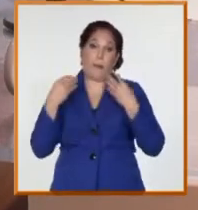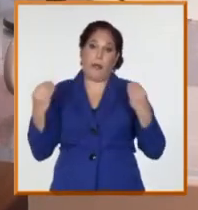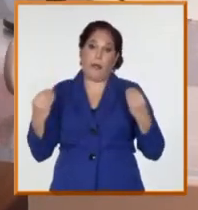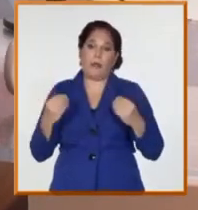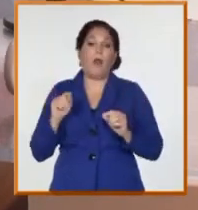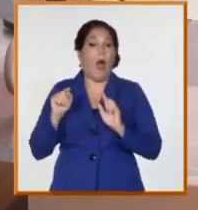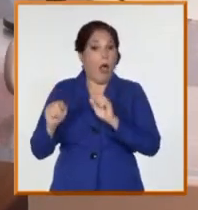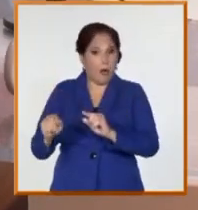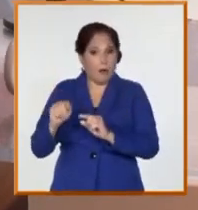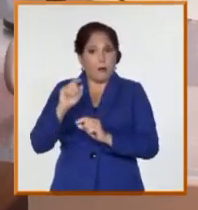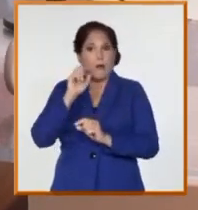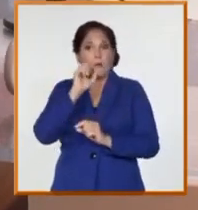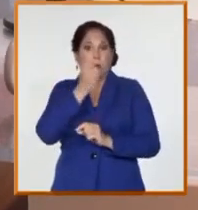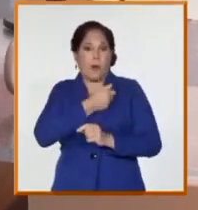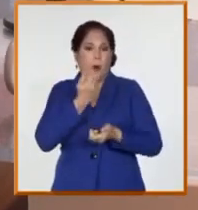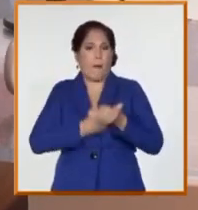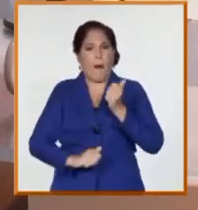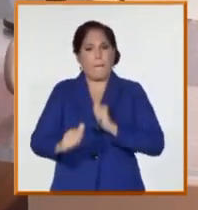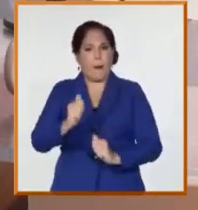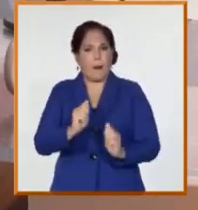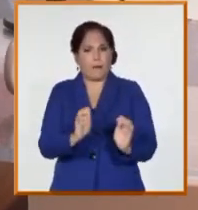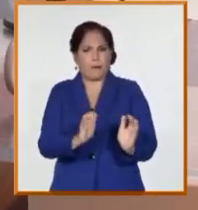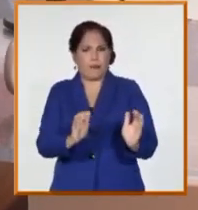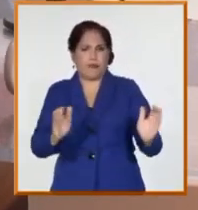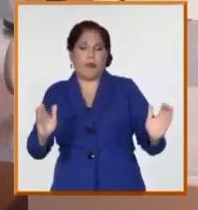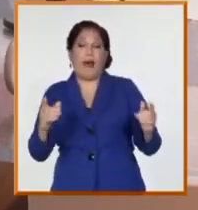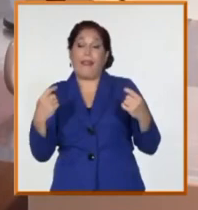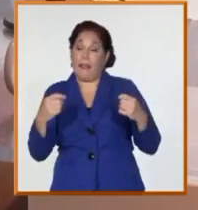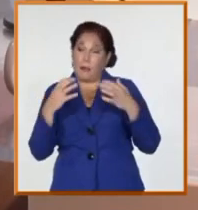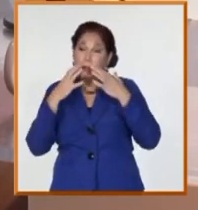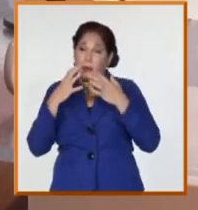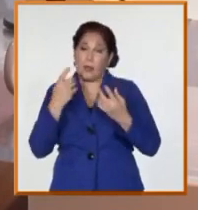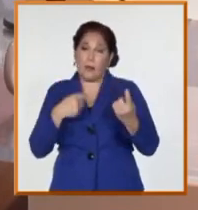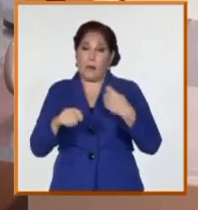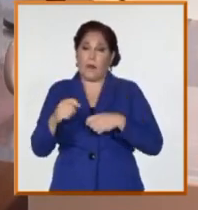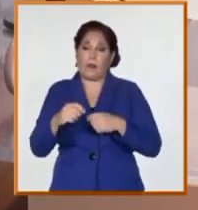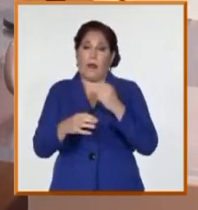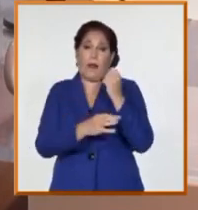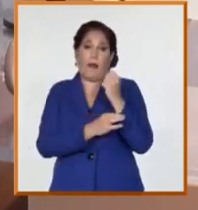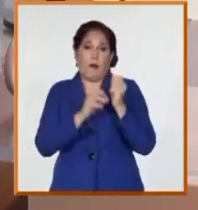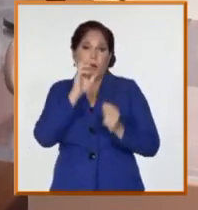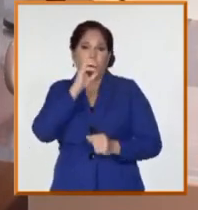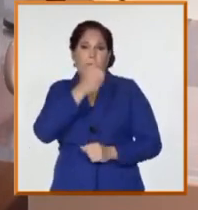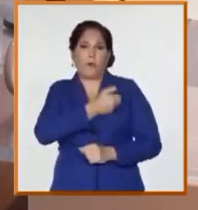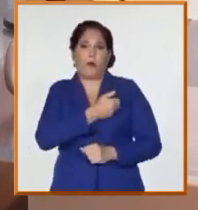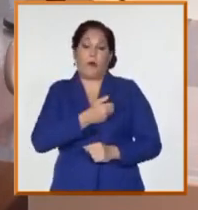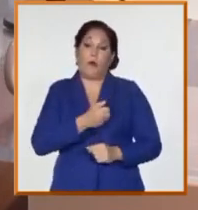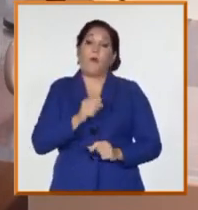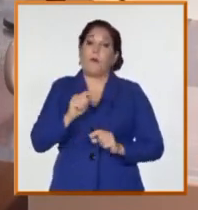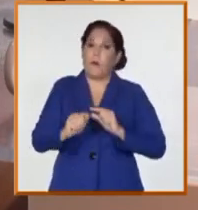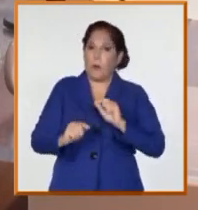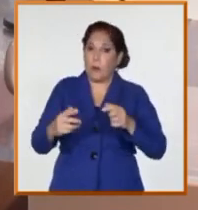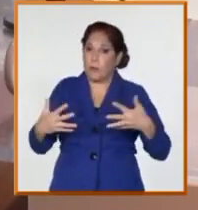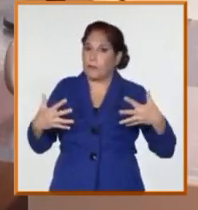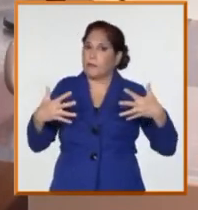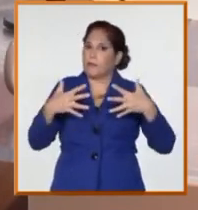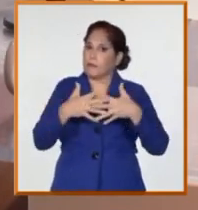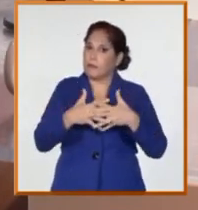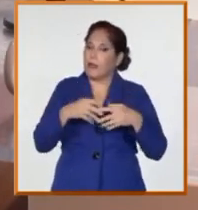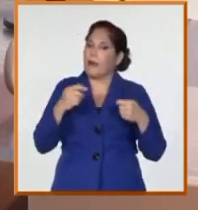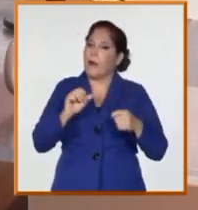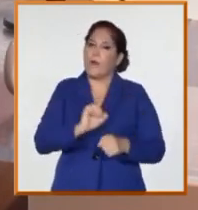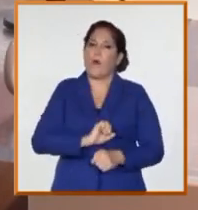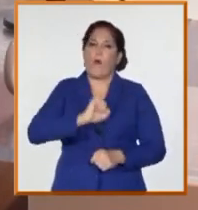de los lugares donde más se producen en el país pues eso tiene una importancia capitalista eso va vinculado también a que logremos